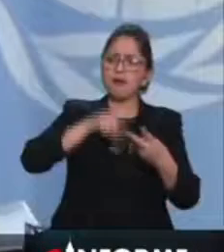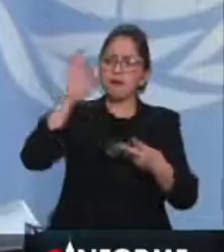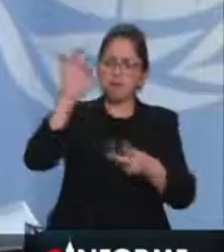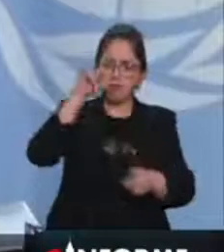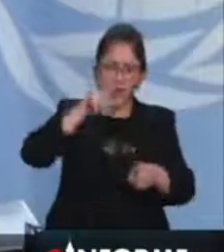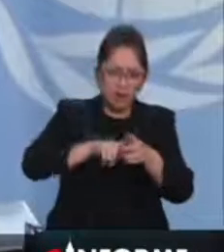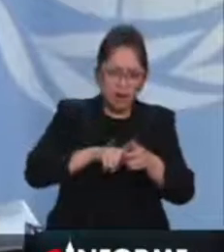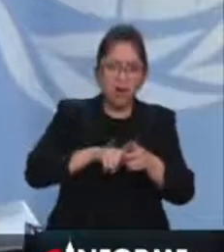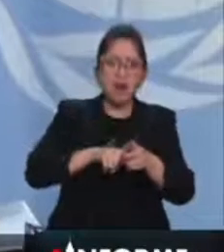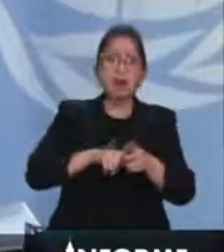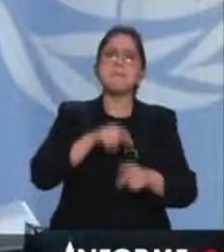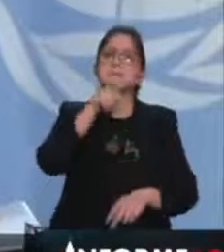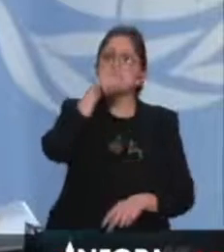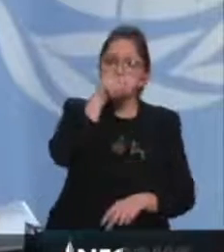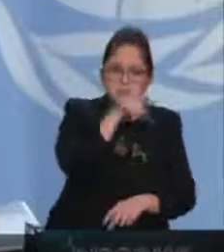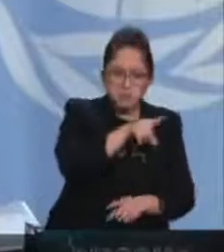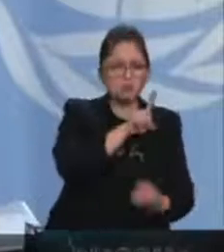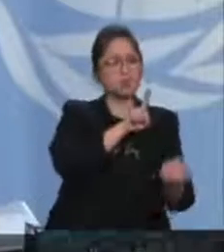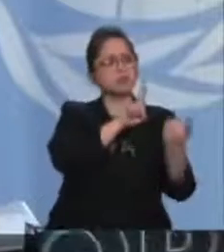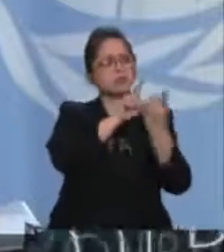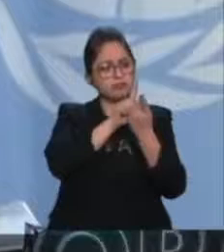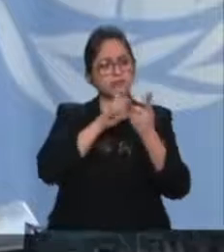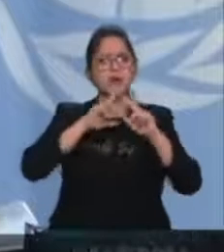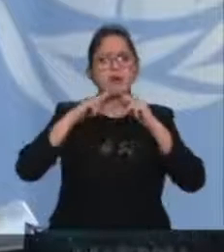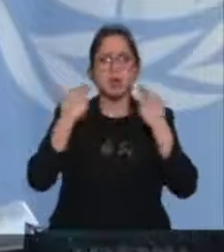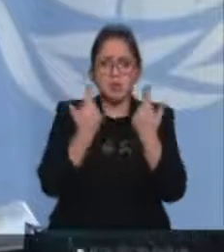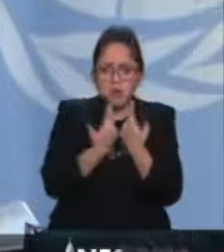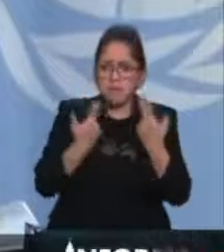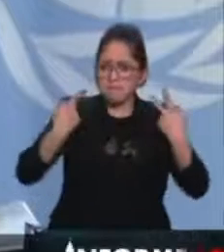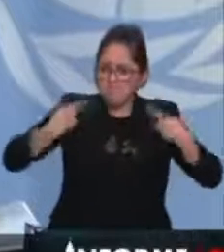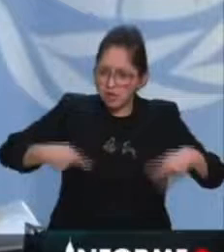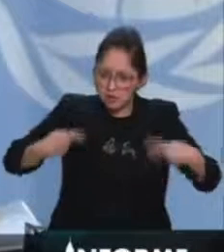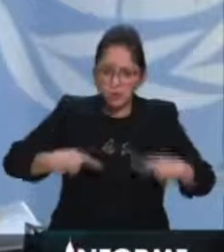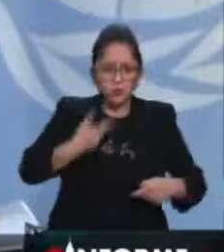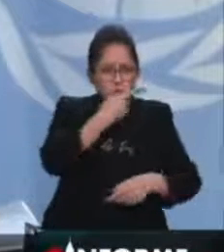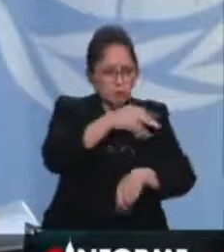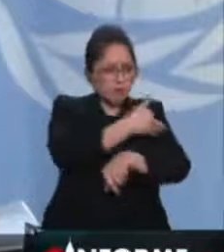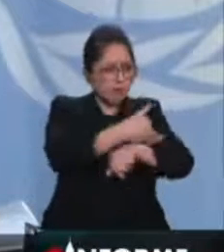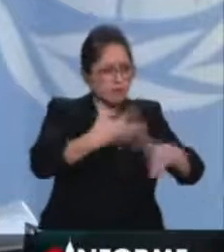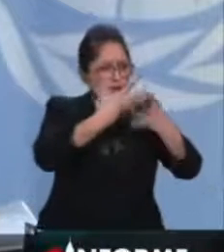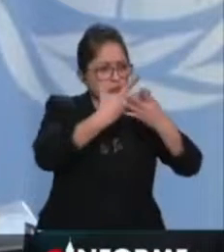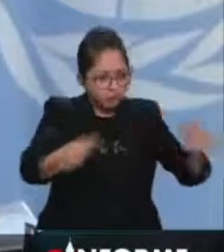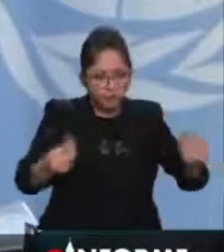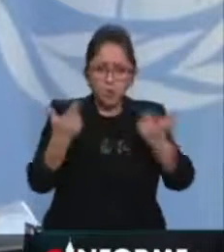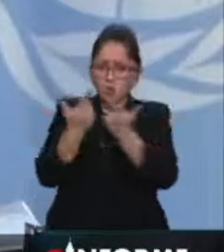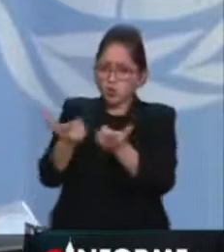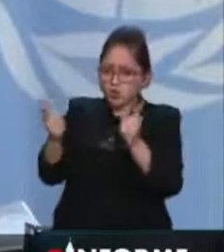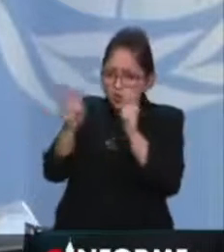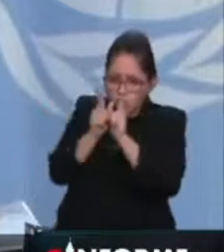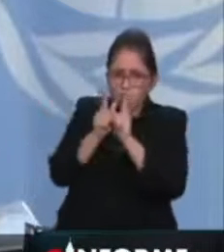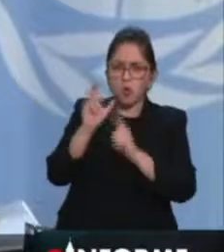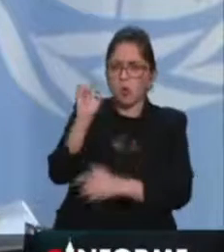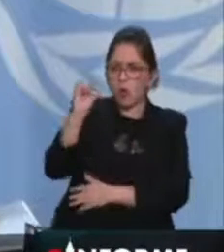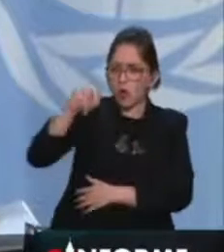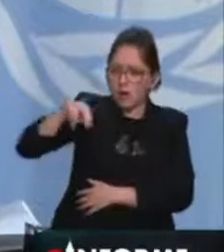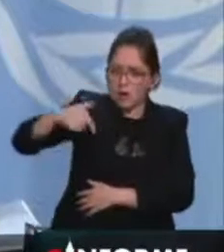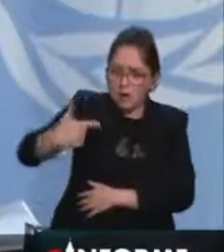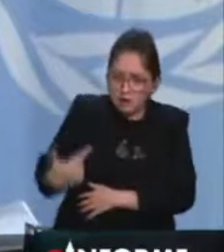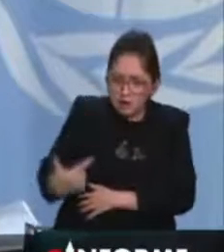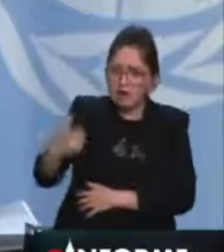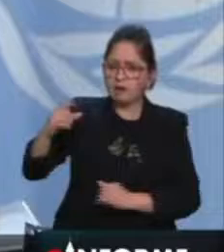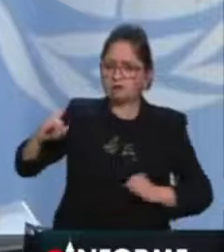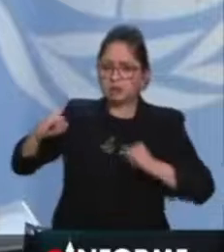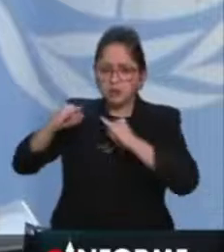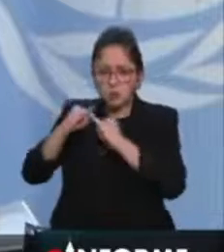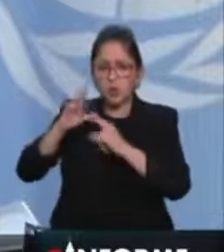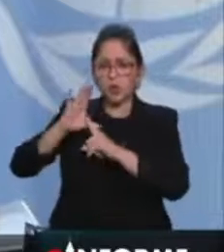federal. También nos encontraremos con las víctimas, con las organizaciones, con los colectivos, con las instituciones